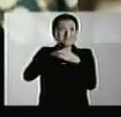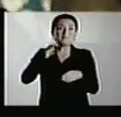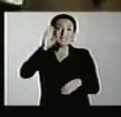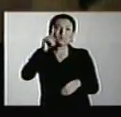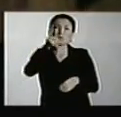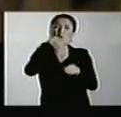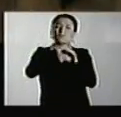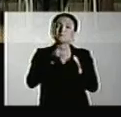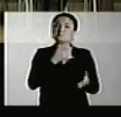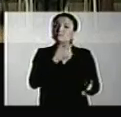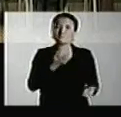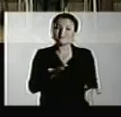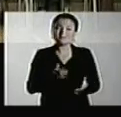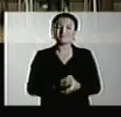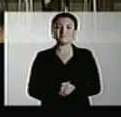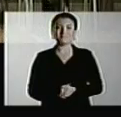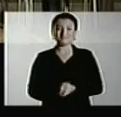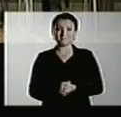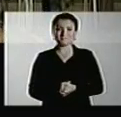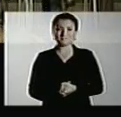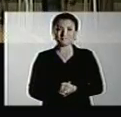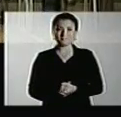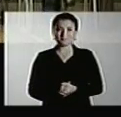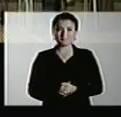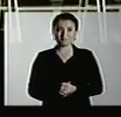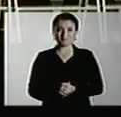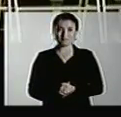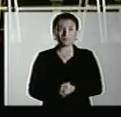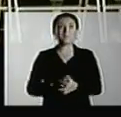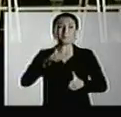Cuando votas por Michelle, estás votando por